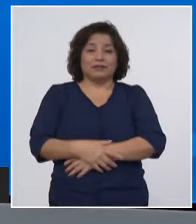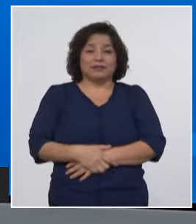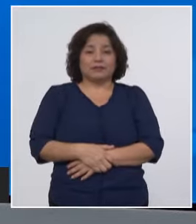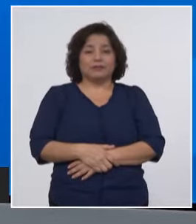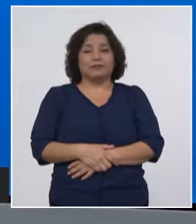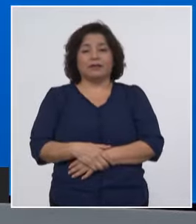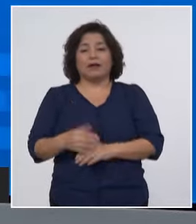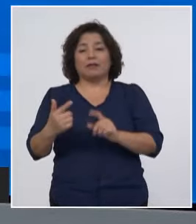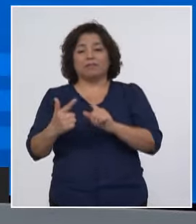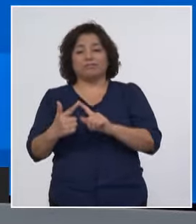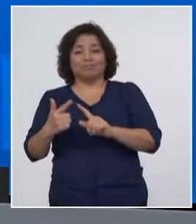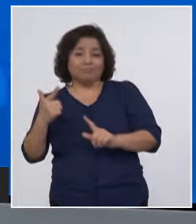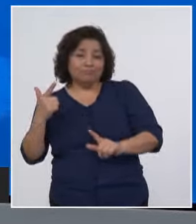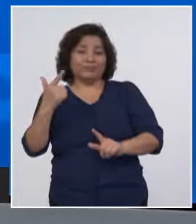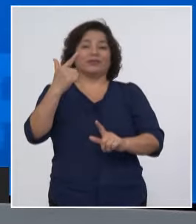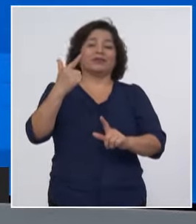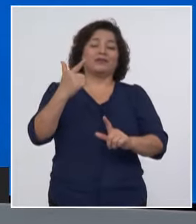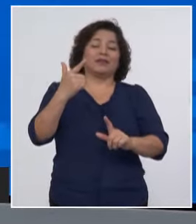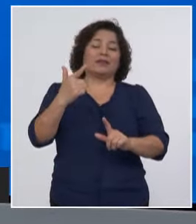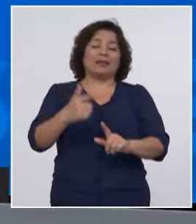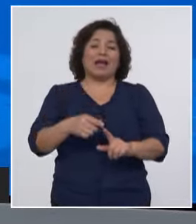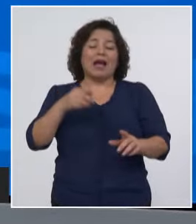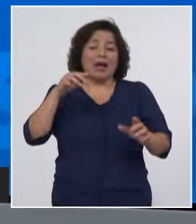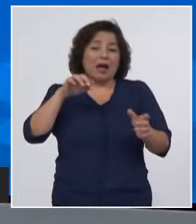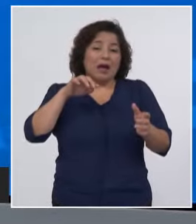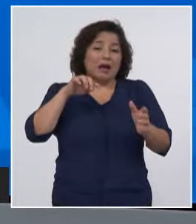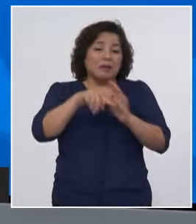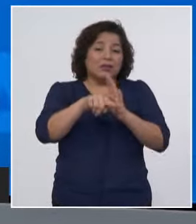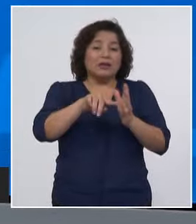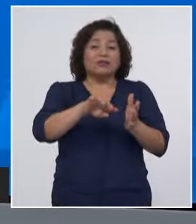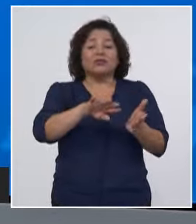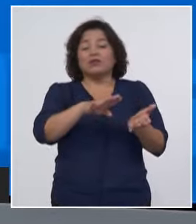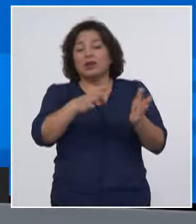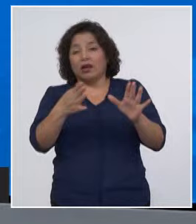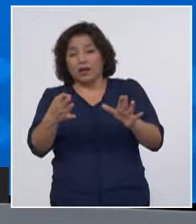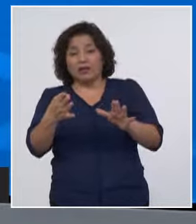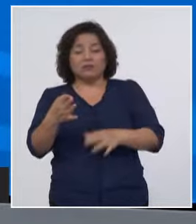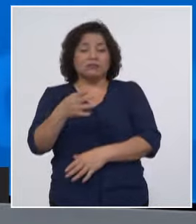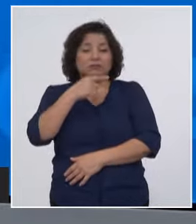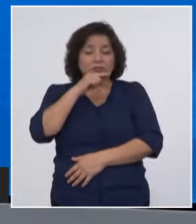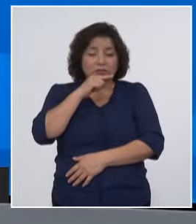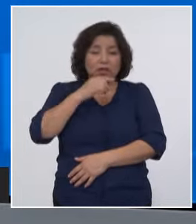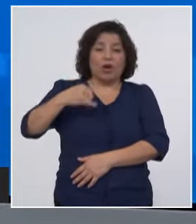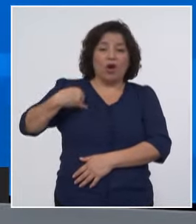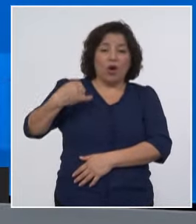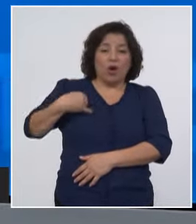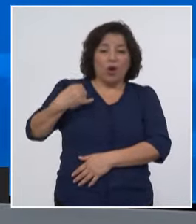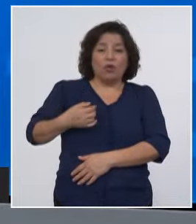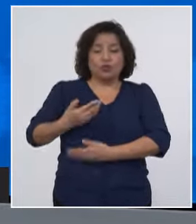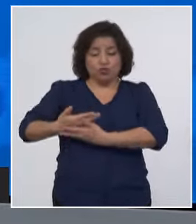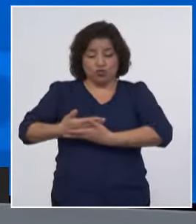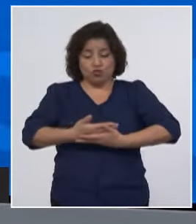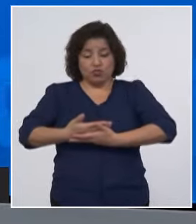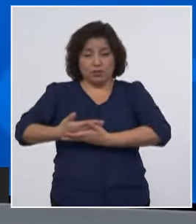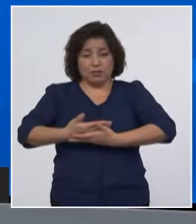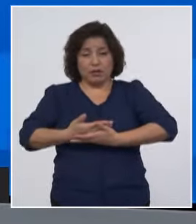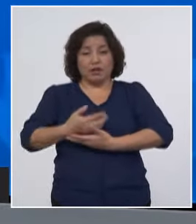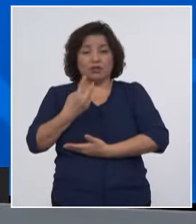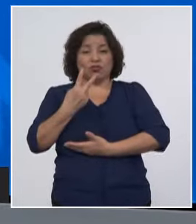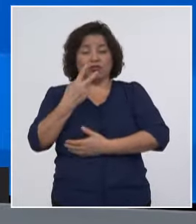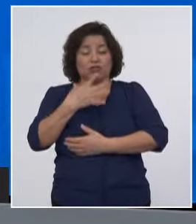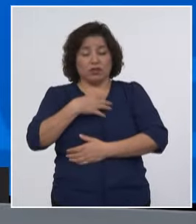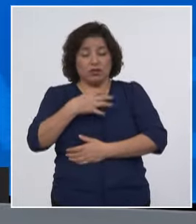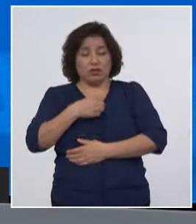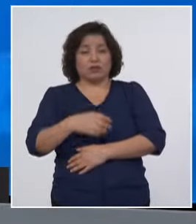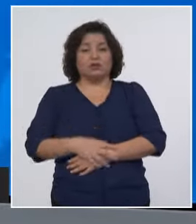Una bala perdida ha acabado con la vida de una joven madre cuando ella viajaba en una combi con su bebé de 2 años. Los